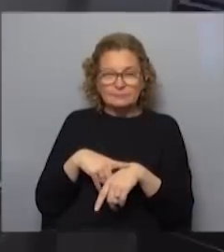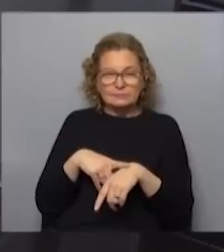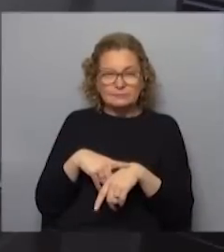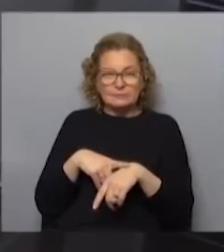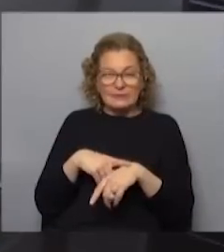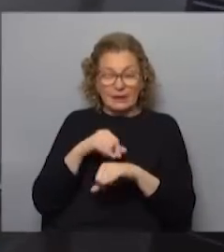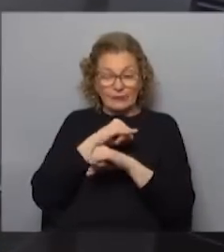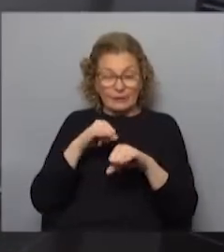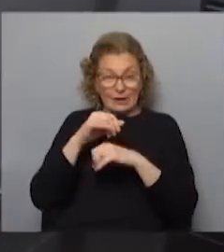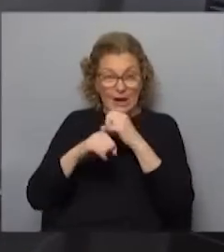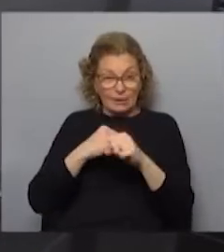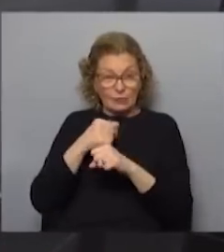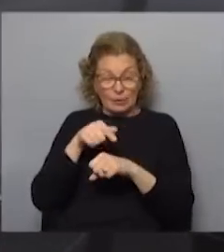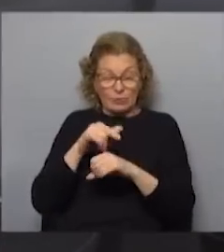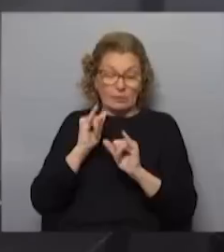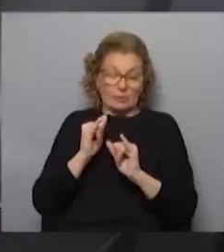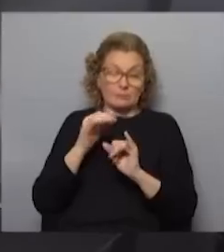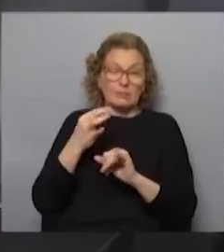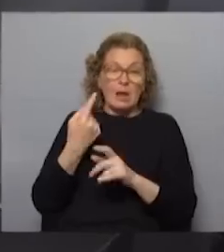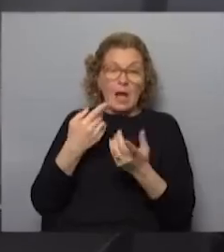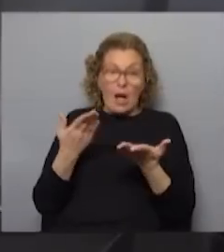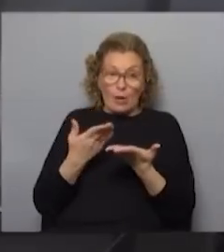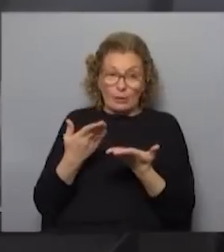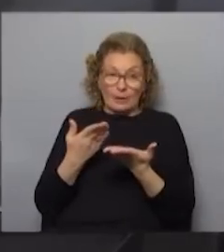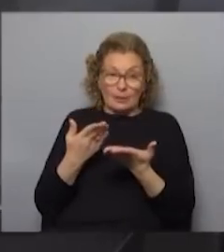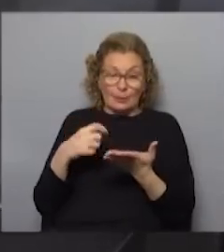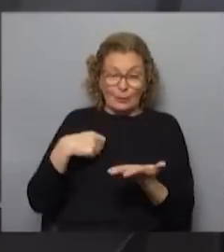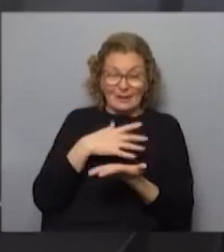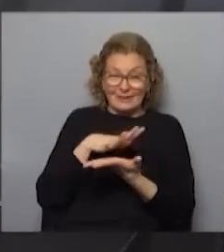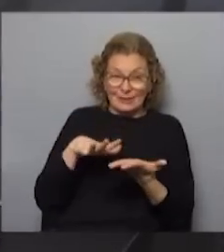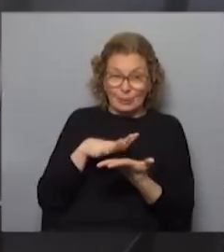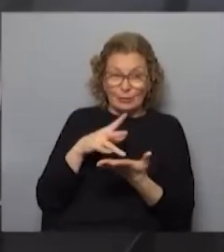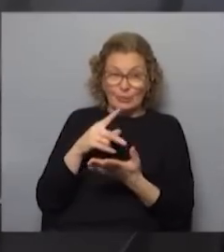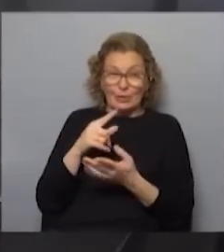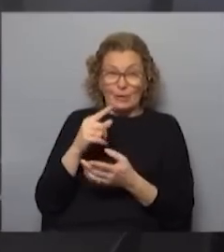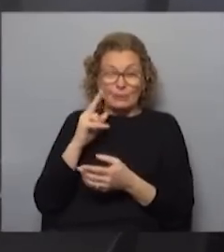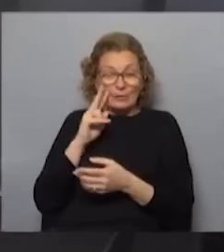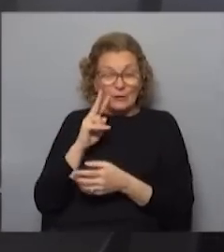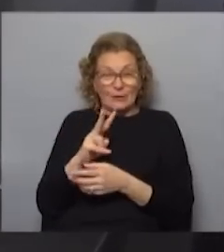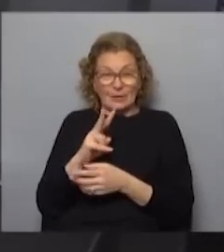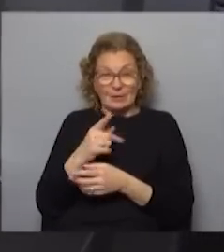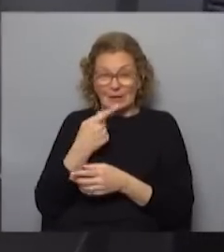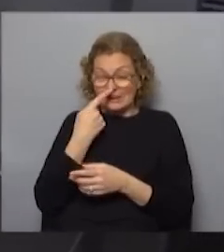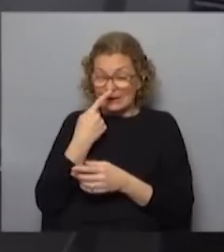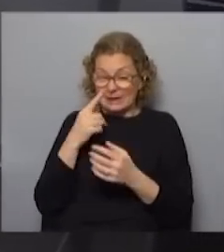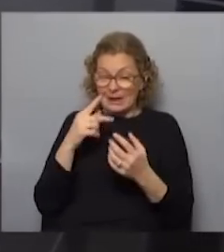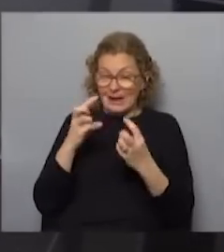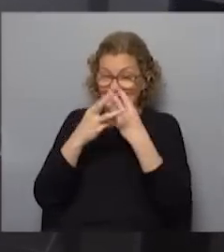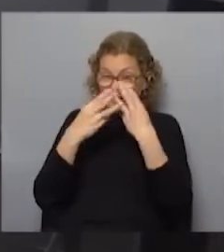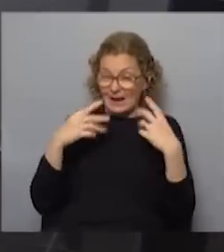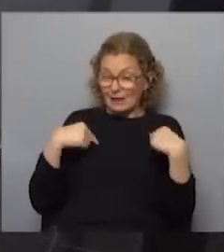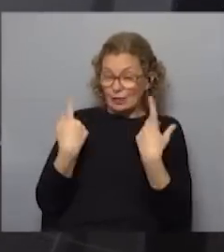de prescripción Eso es así Ahora hay una situación desde el punto de vista del interés general de la población